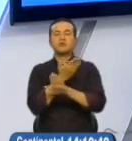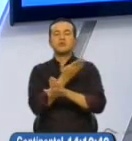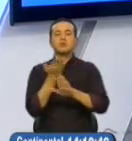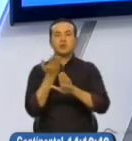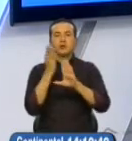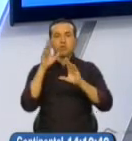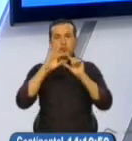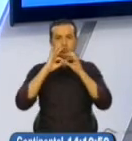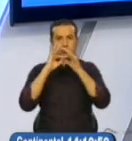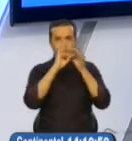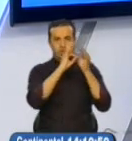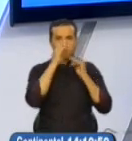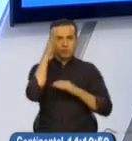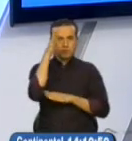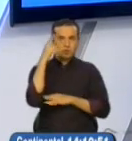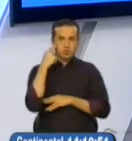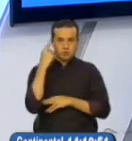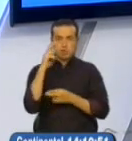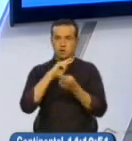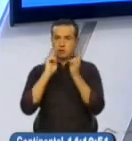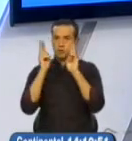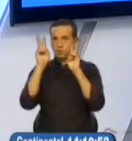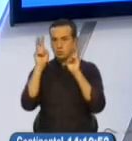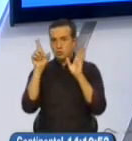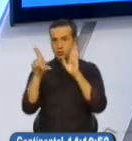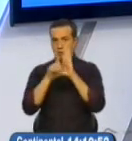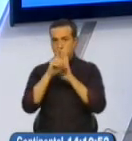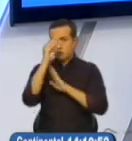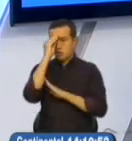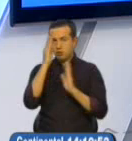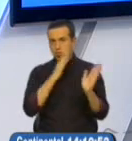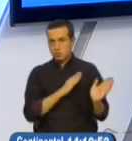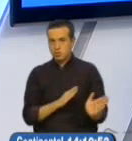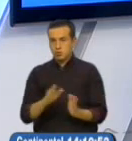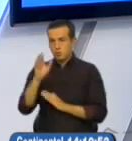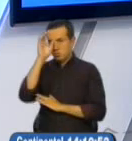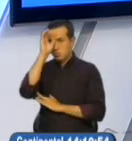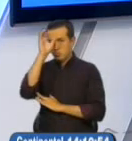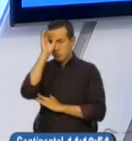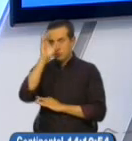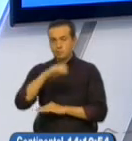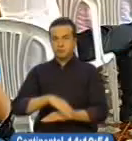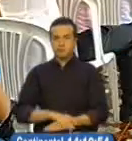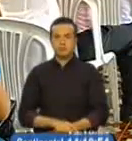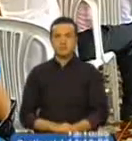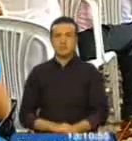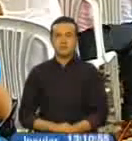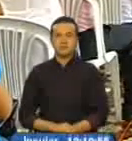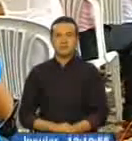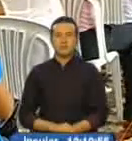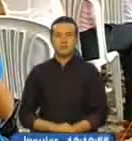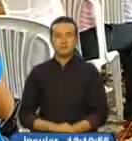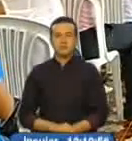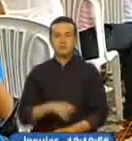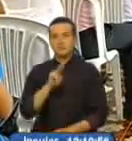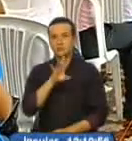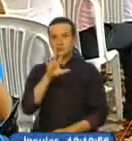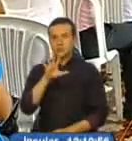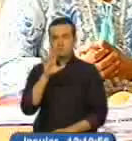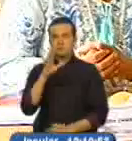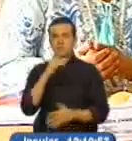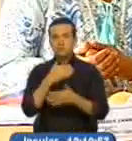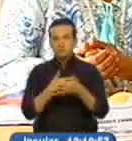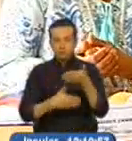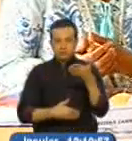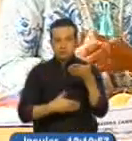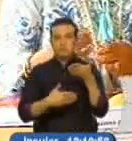la Red de Maestros para realizar una reforma a la Ley de Educación Intercultural. Son 25 artículos y